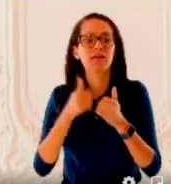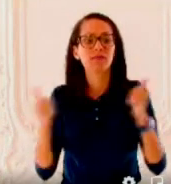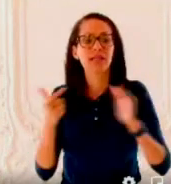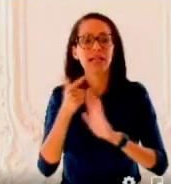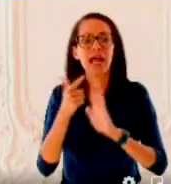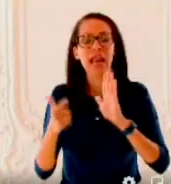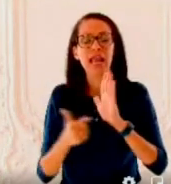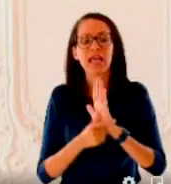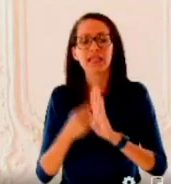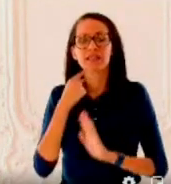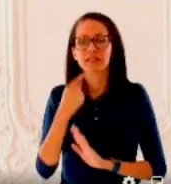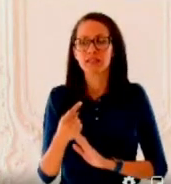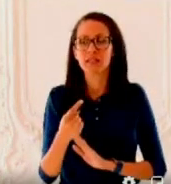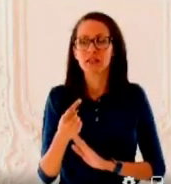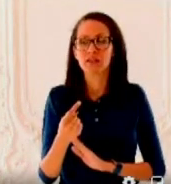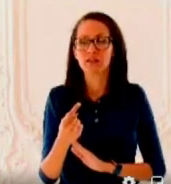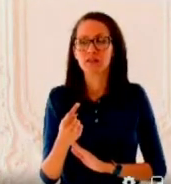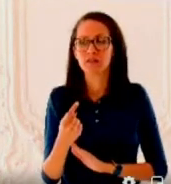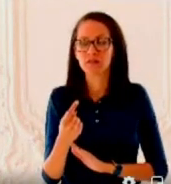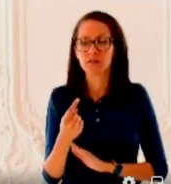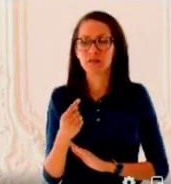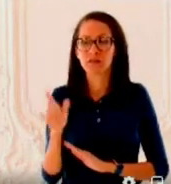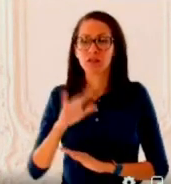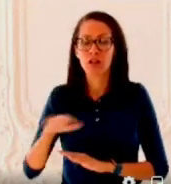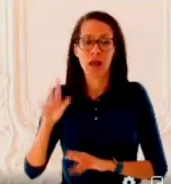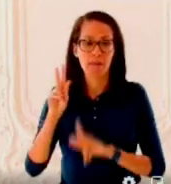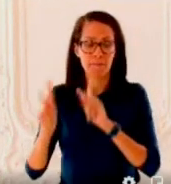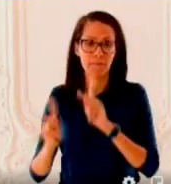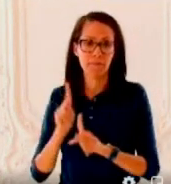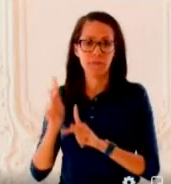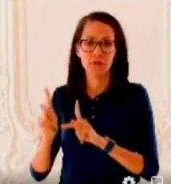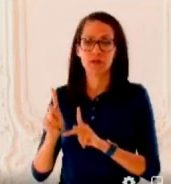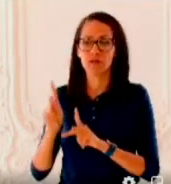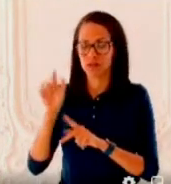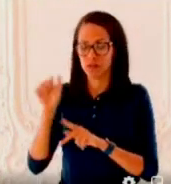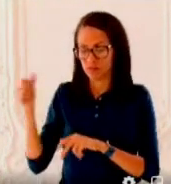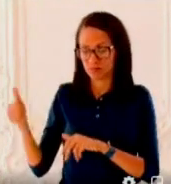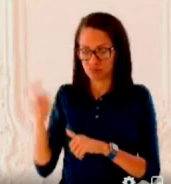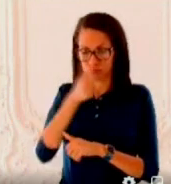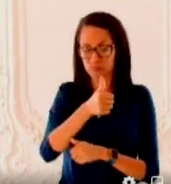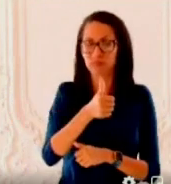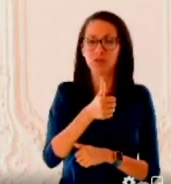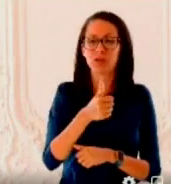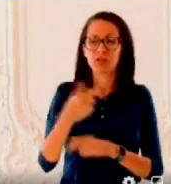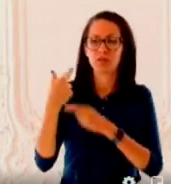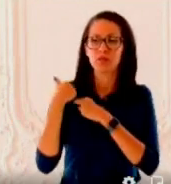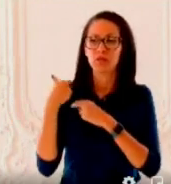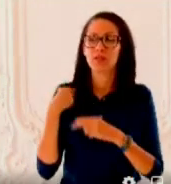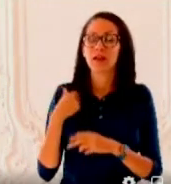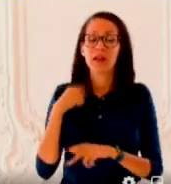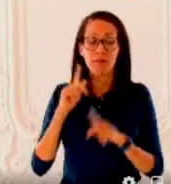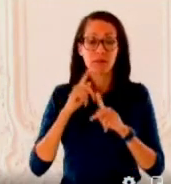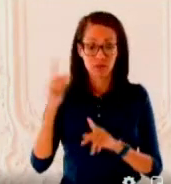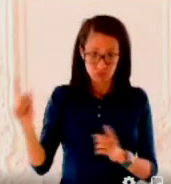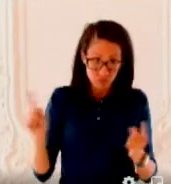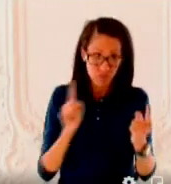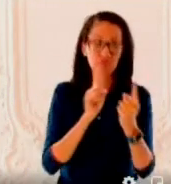deben ganar o deben ganar los funcionarios en esos cargos. O sea, yo no, el que viene a